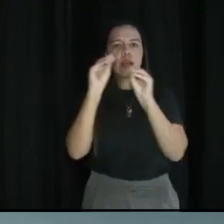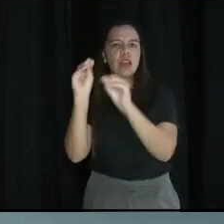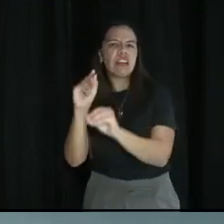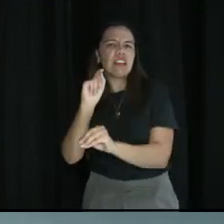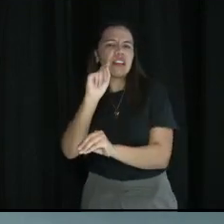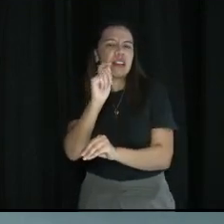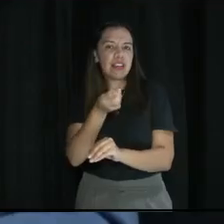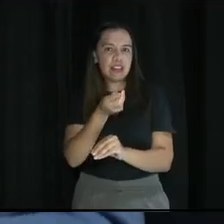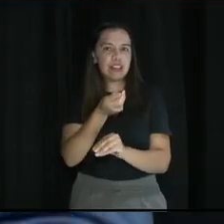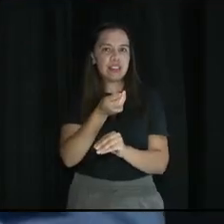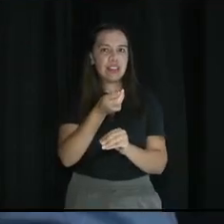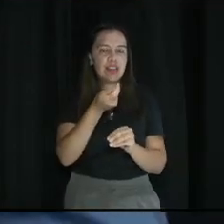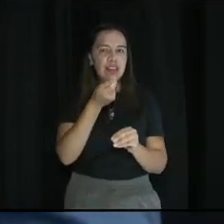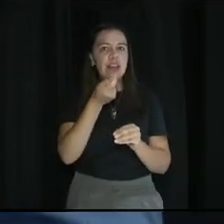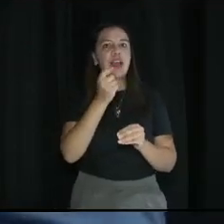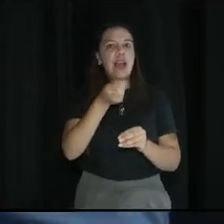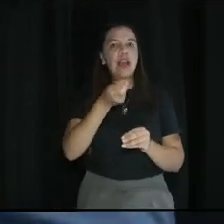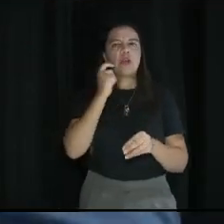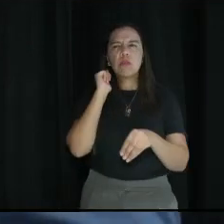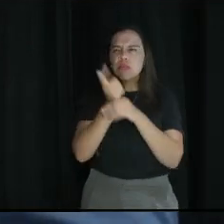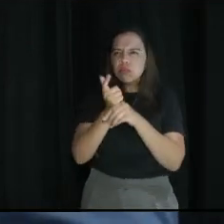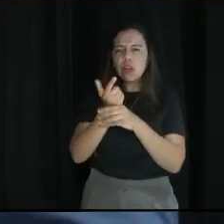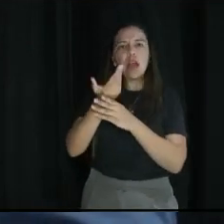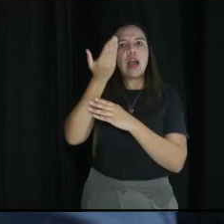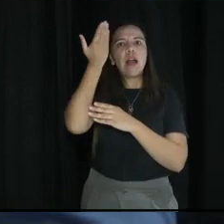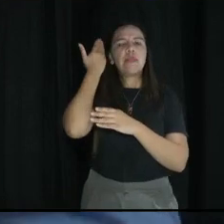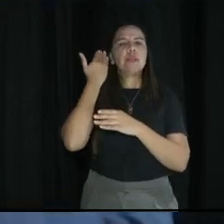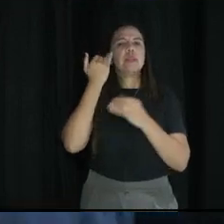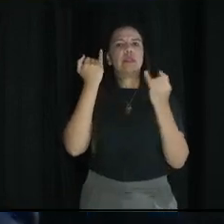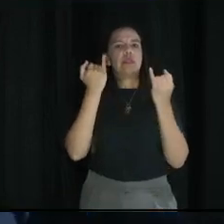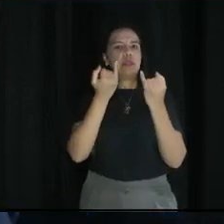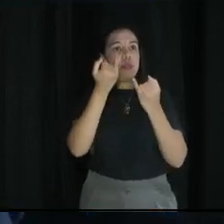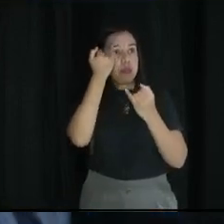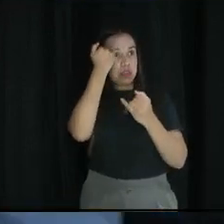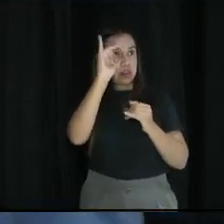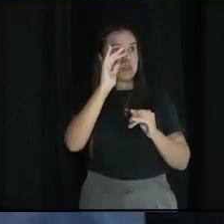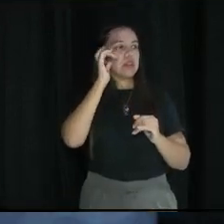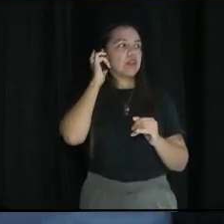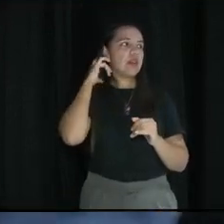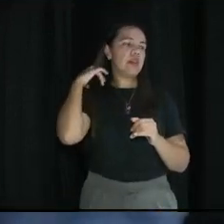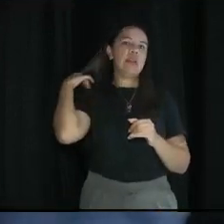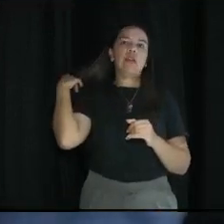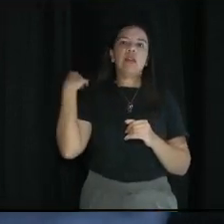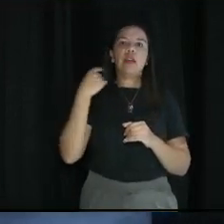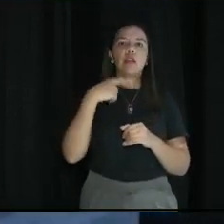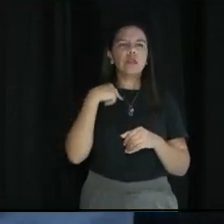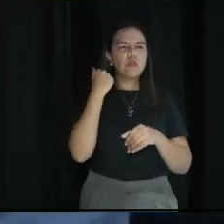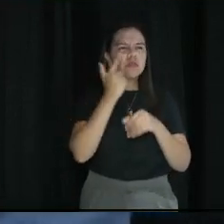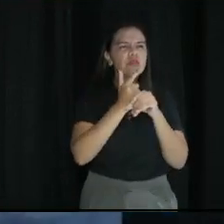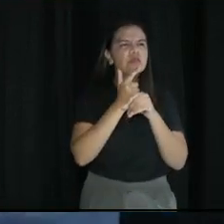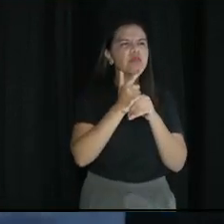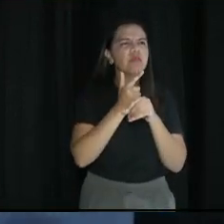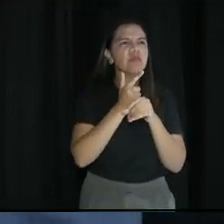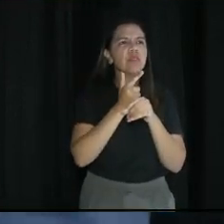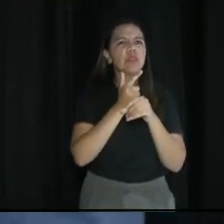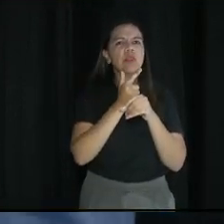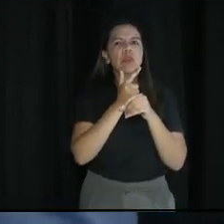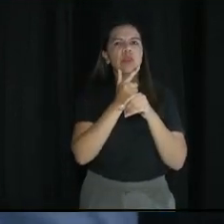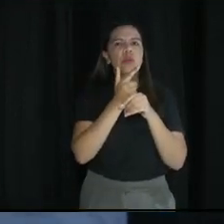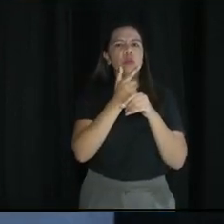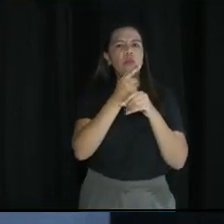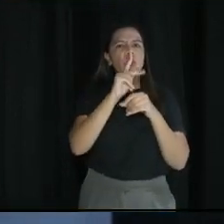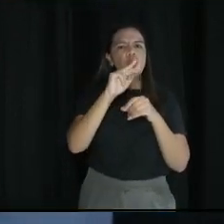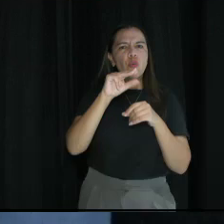Trae avistamientos. Anteriormente no nos reportaban tantos hechos de que avistaron algún puma rojo.